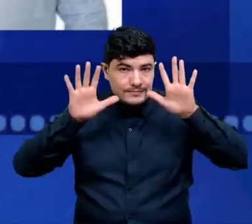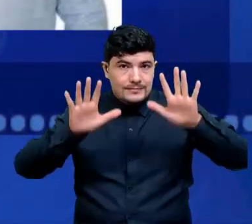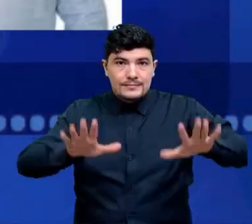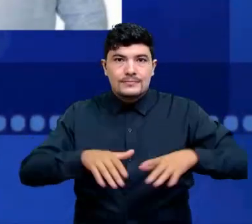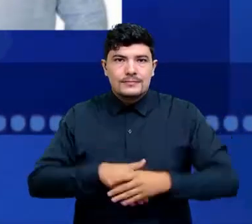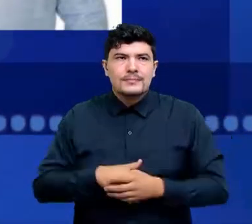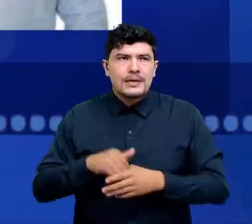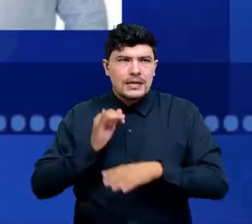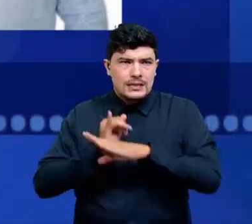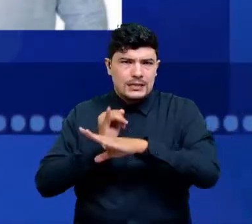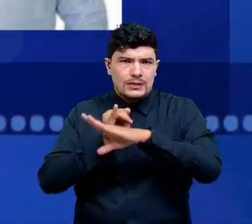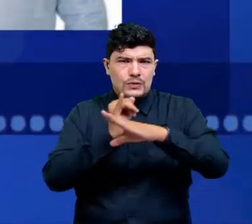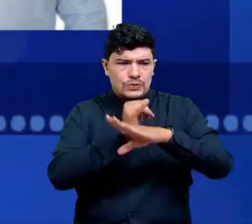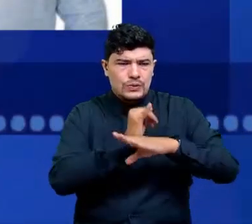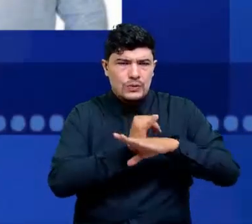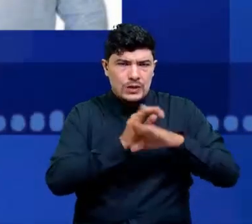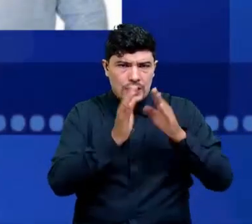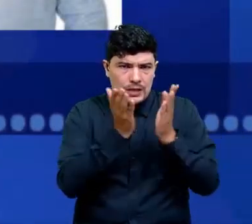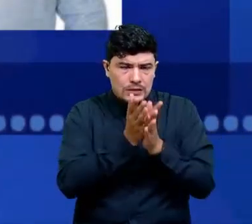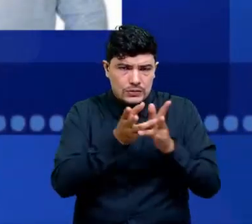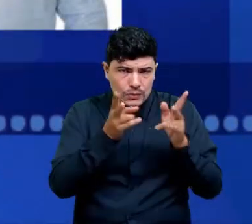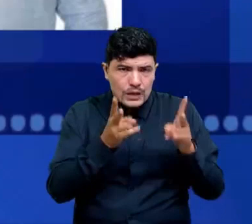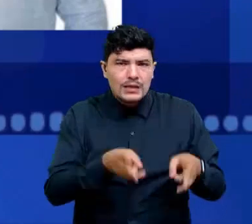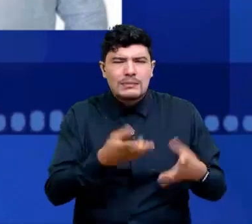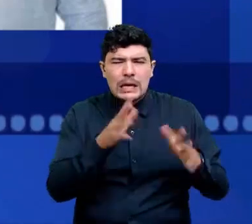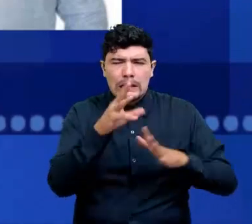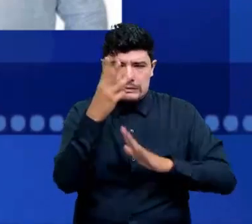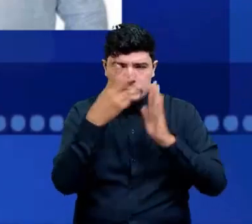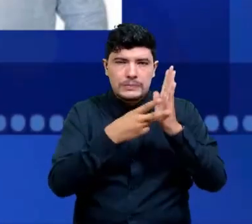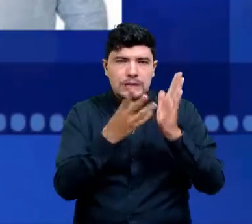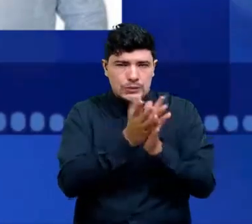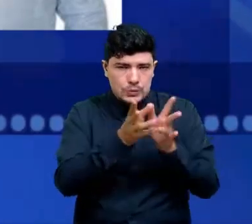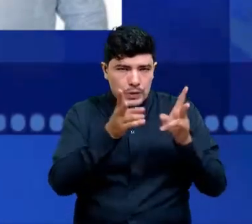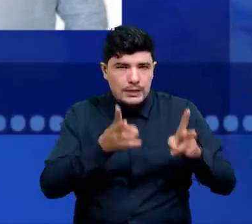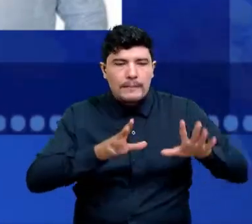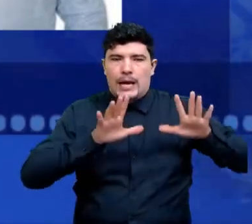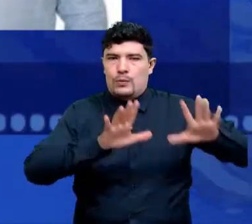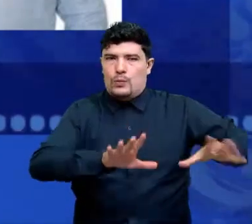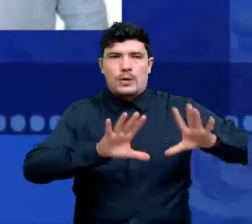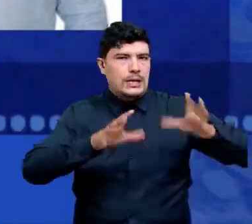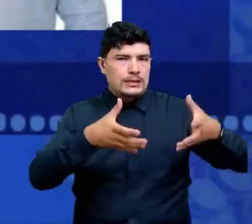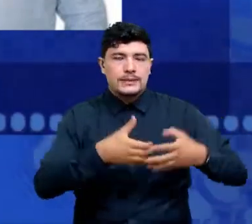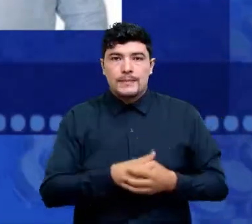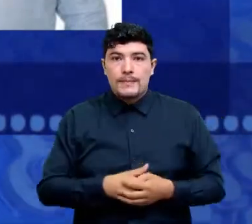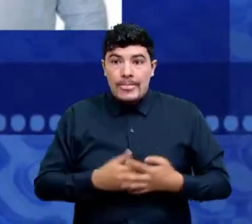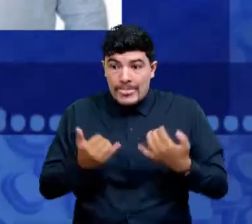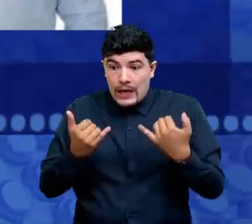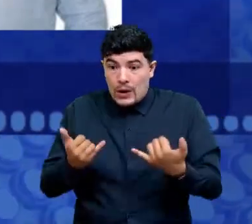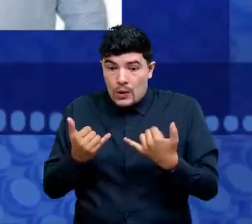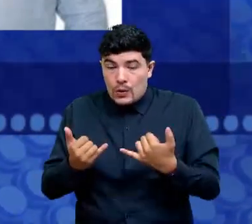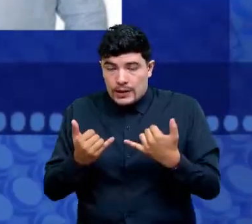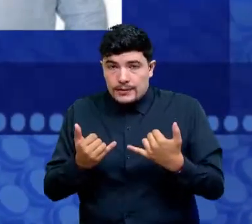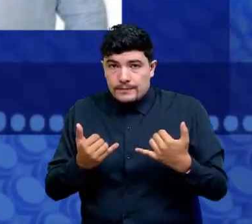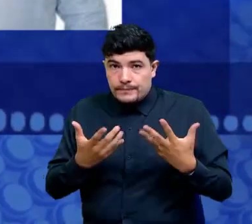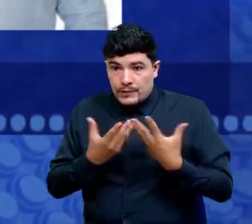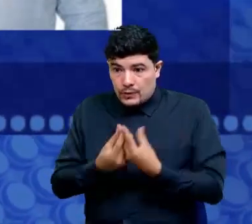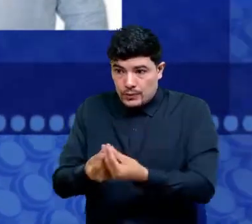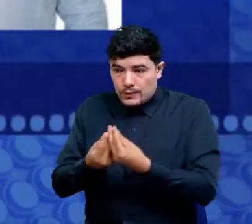las clases de la institución educativa, que son más de 3.000 estudiantes. Y hoy se lideró una marcha